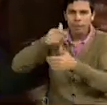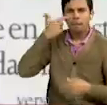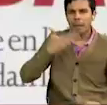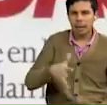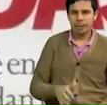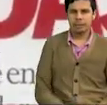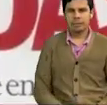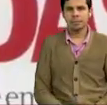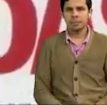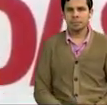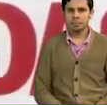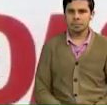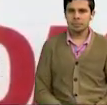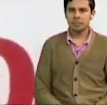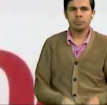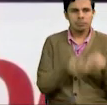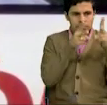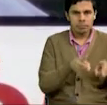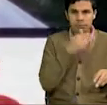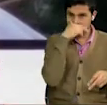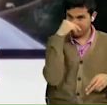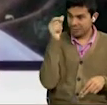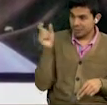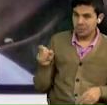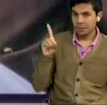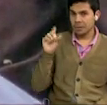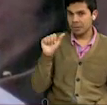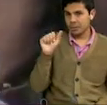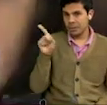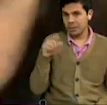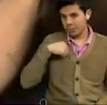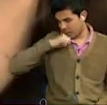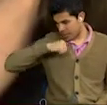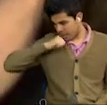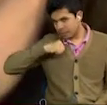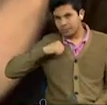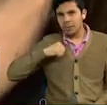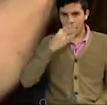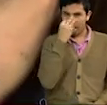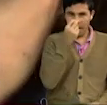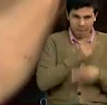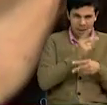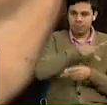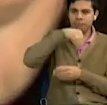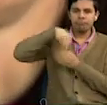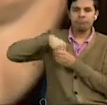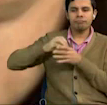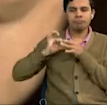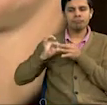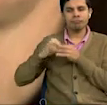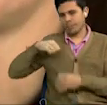Tenía en su poder infiltrado a uno de los... a uno de sus bandidos también en el grupo